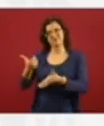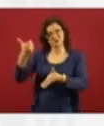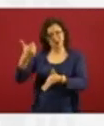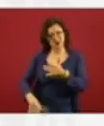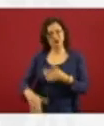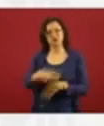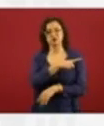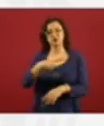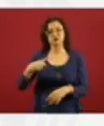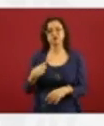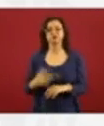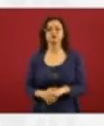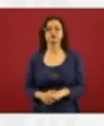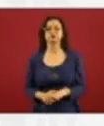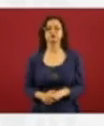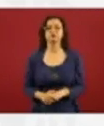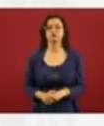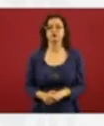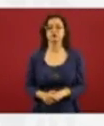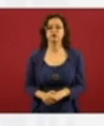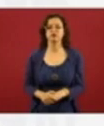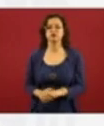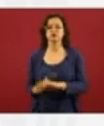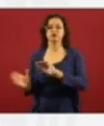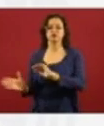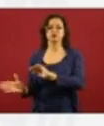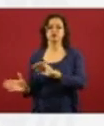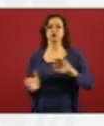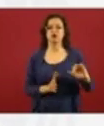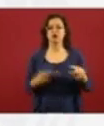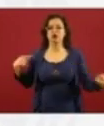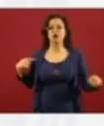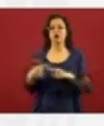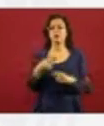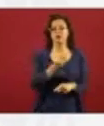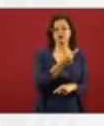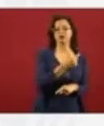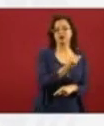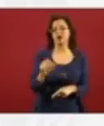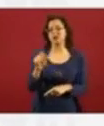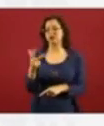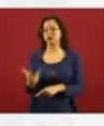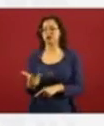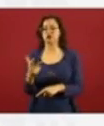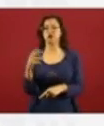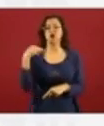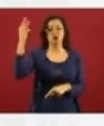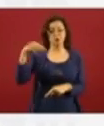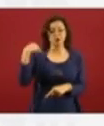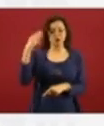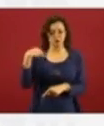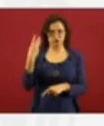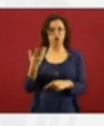Precios registrados en campo entre el 27 y 28 de marzo, para que lo tomen también en